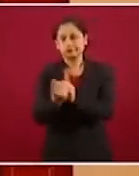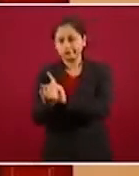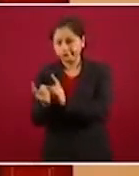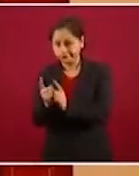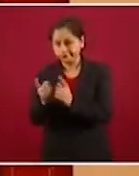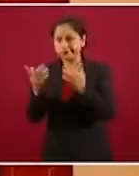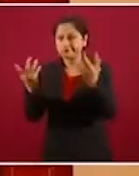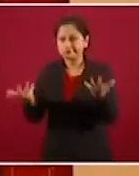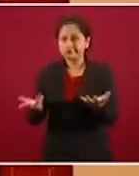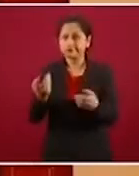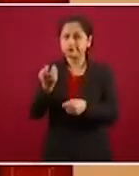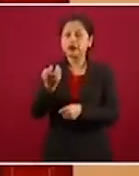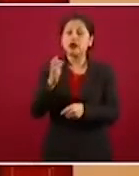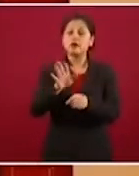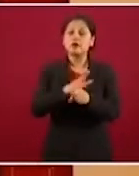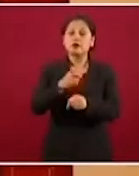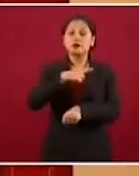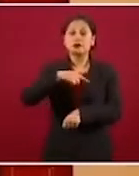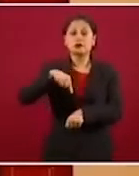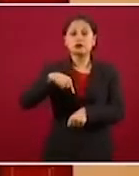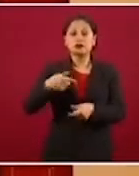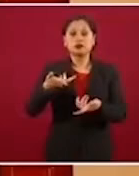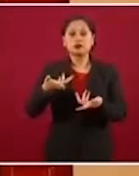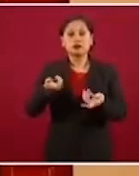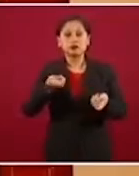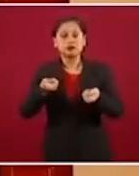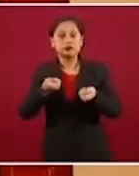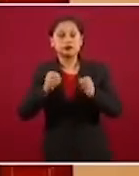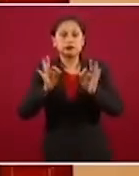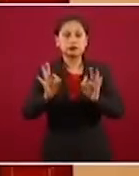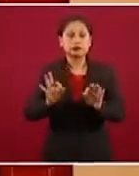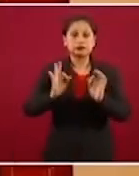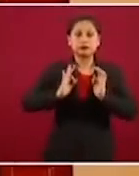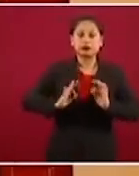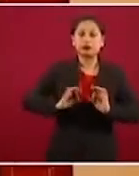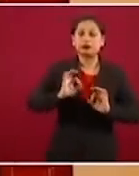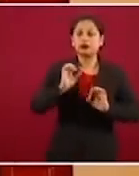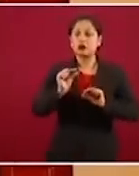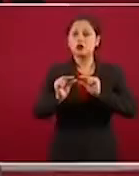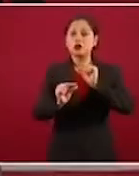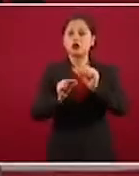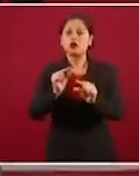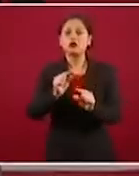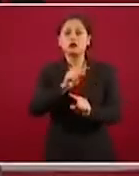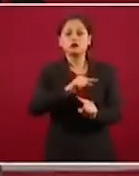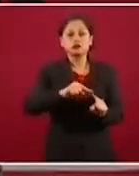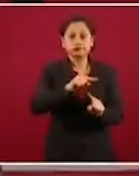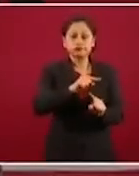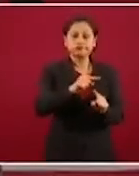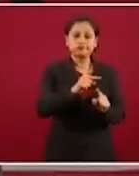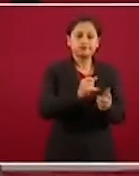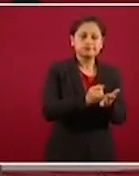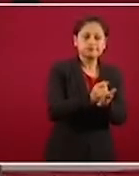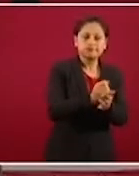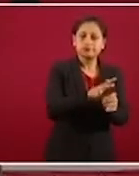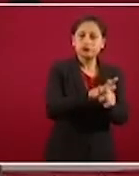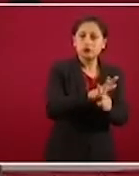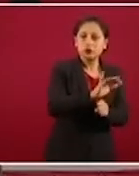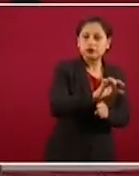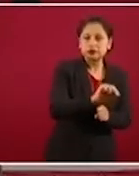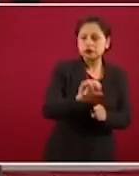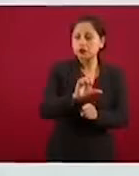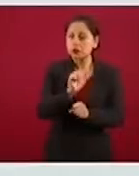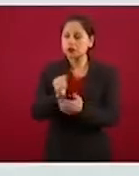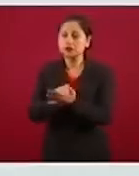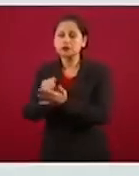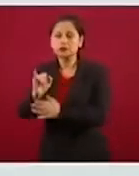y el otro entonces todo esto se sigue evaluando diariamente varias veces al día el monitoreando